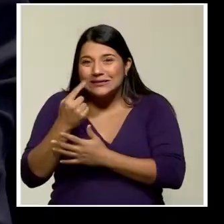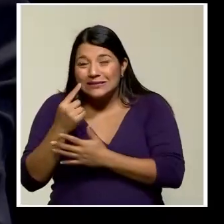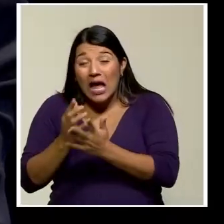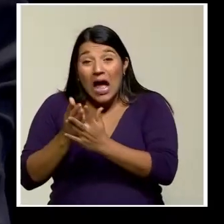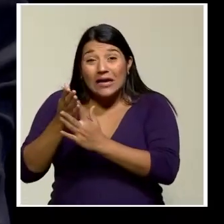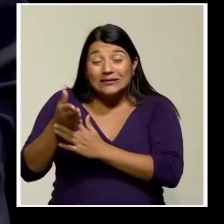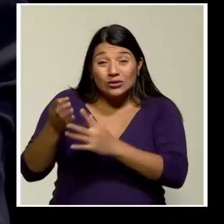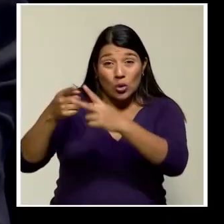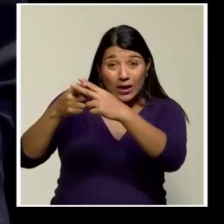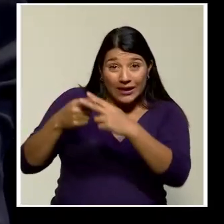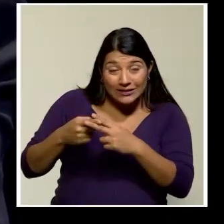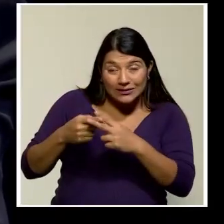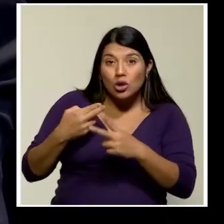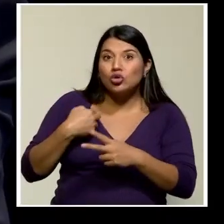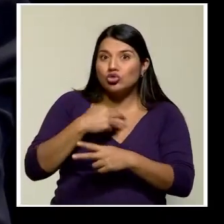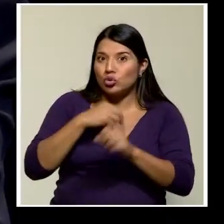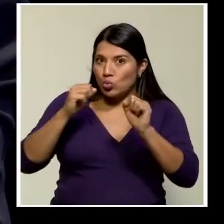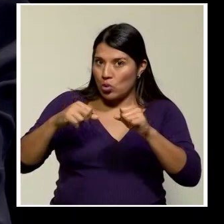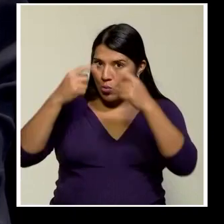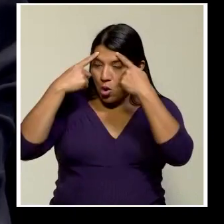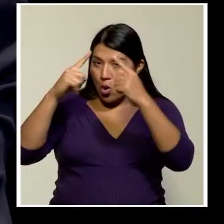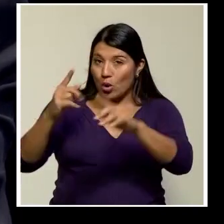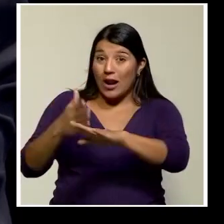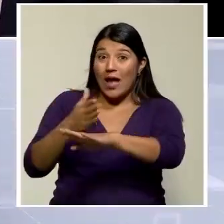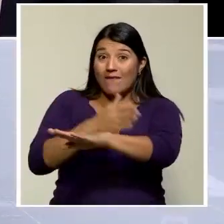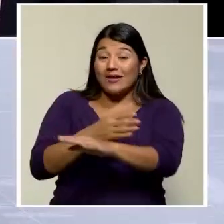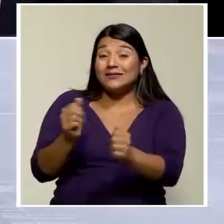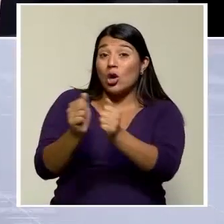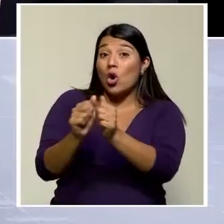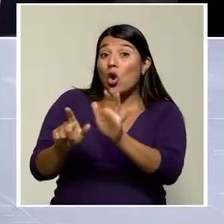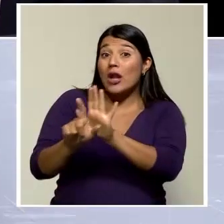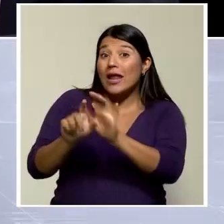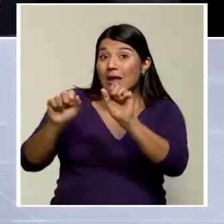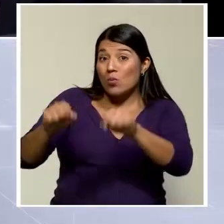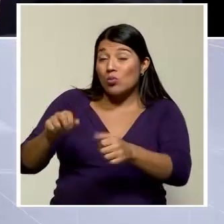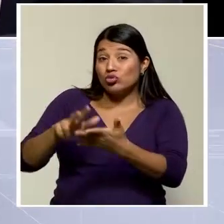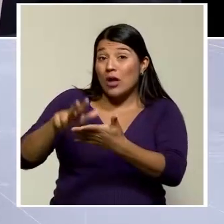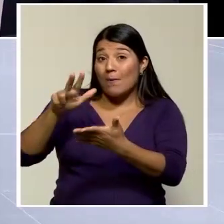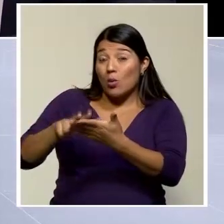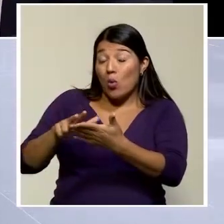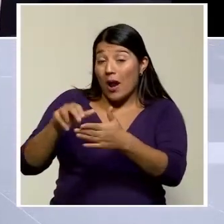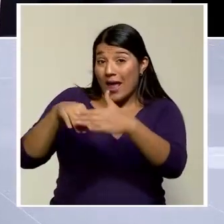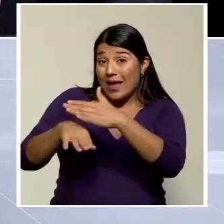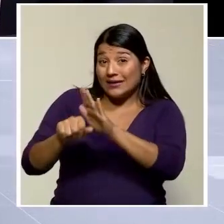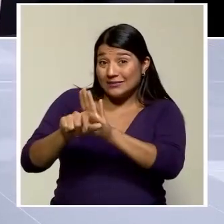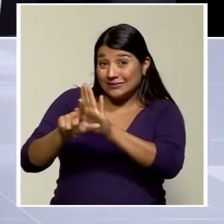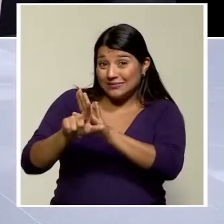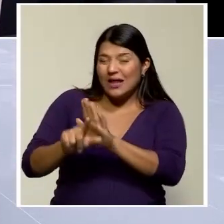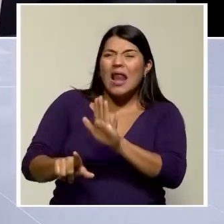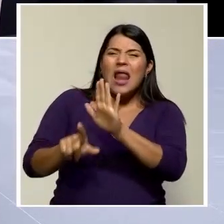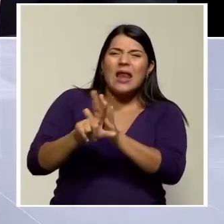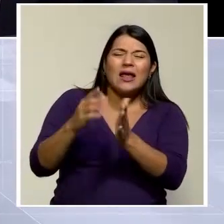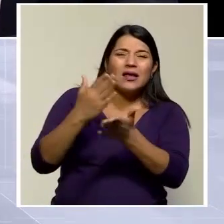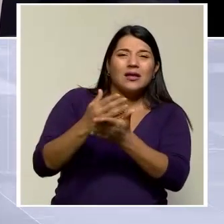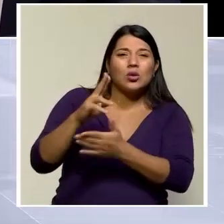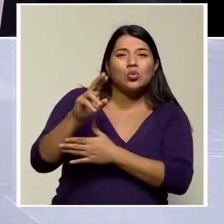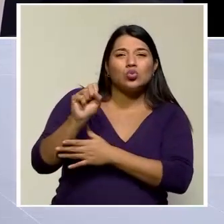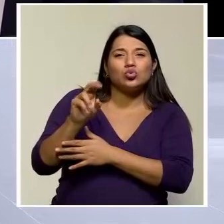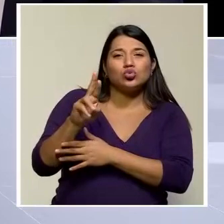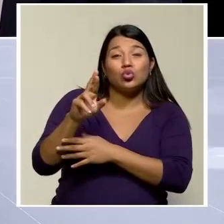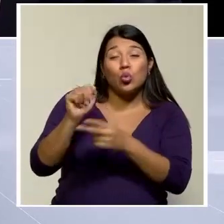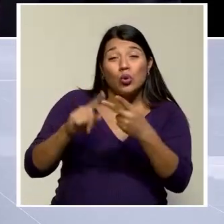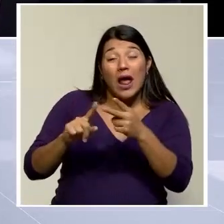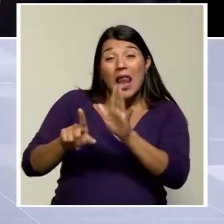acceso al crédito. Se logró un avance con las leyes que logramos aprobar en esta asamblea, de la ley contra la usura, la ley de los datáfonos,